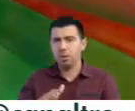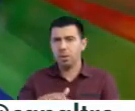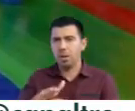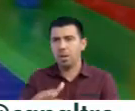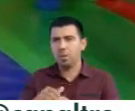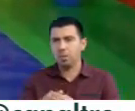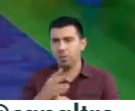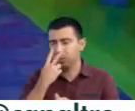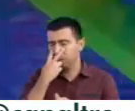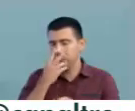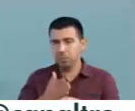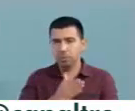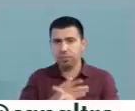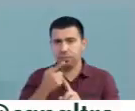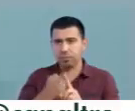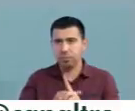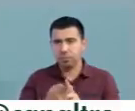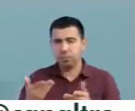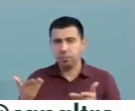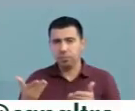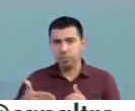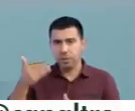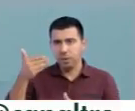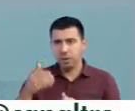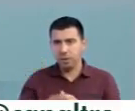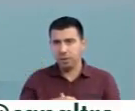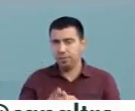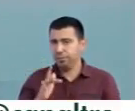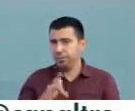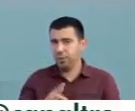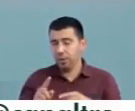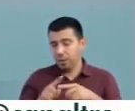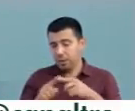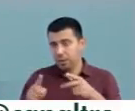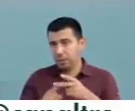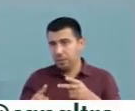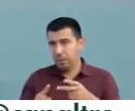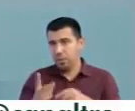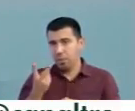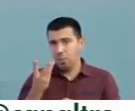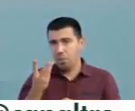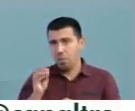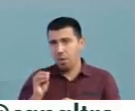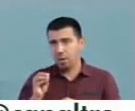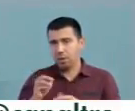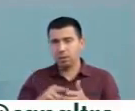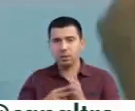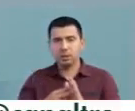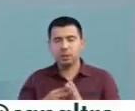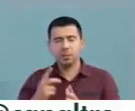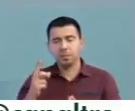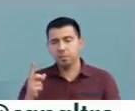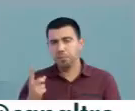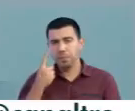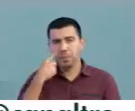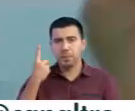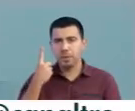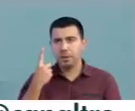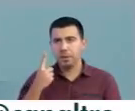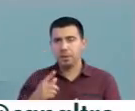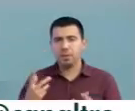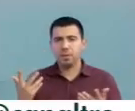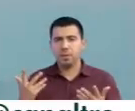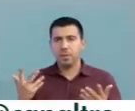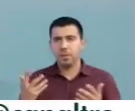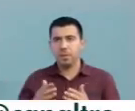al mes de edad. Y posteriormente, cuando ya llega la semana 40, que es como su primer día de vida, los vamos a estar controlando